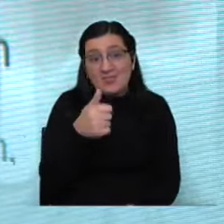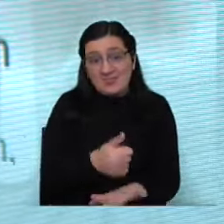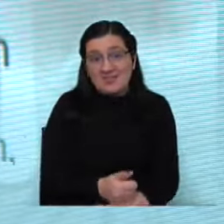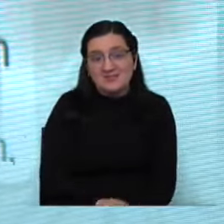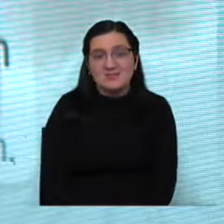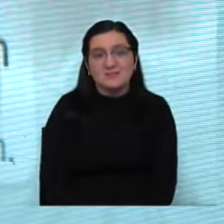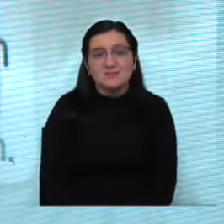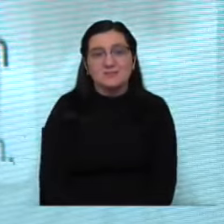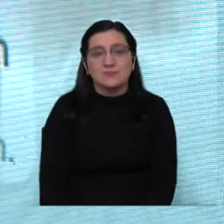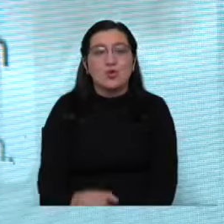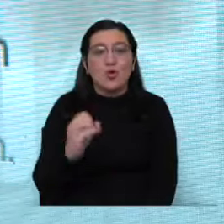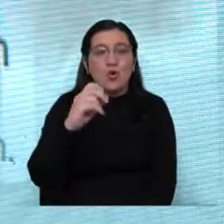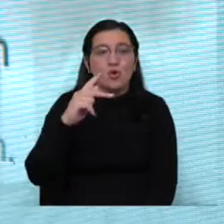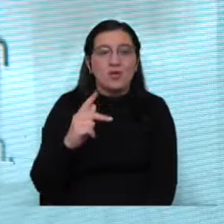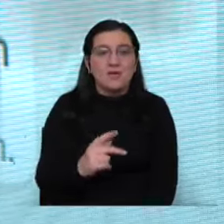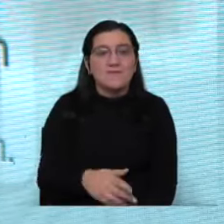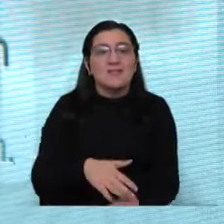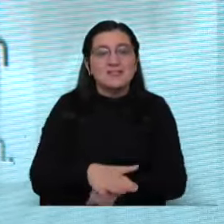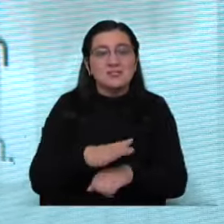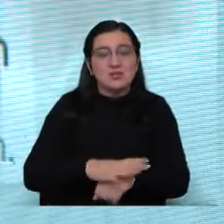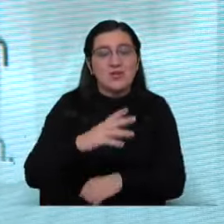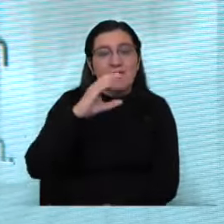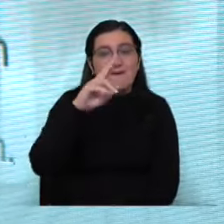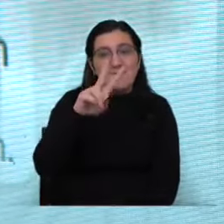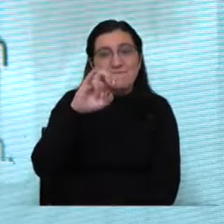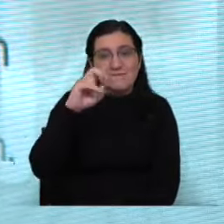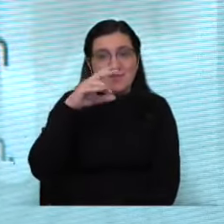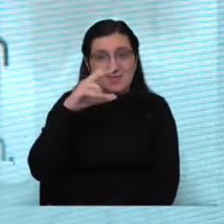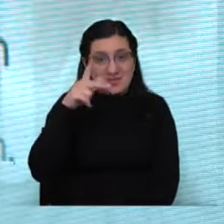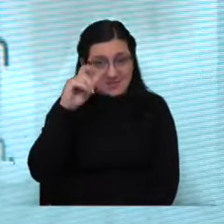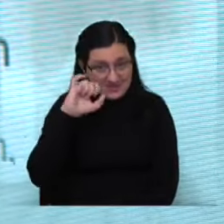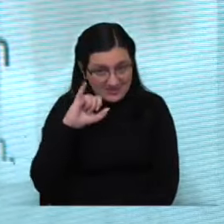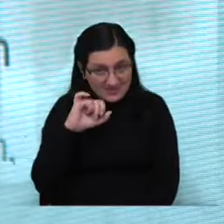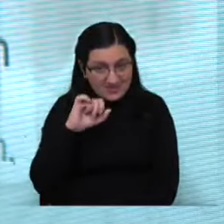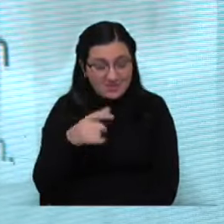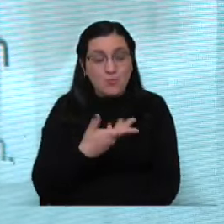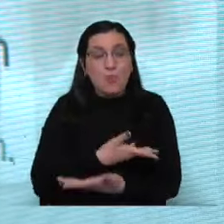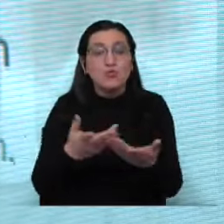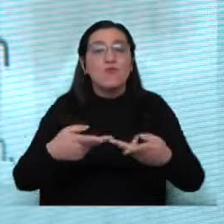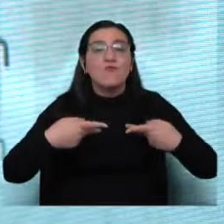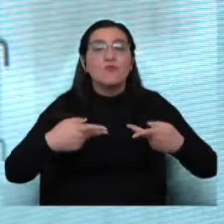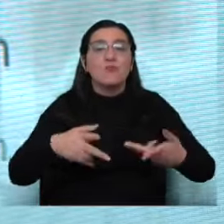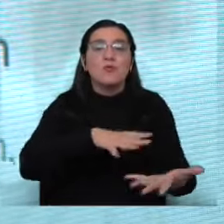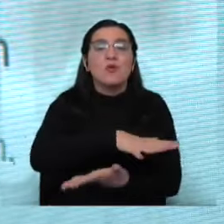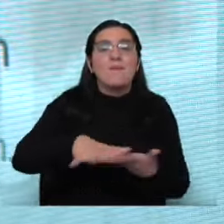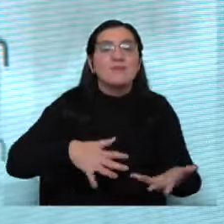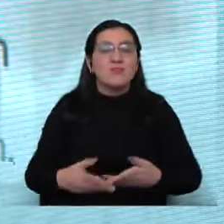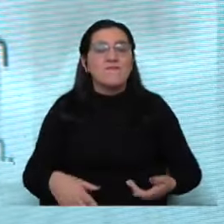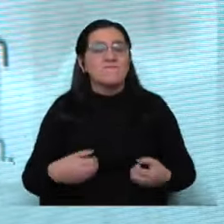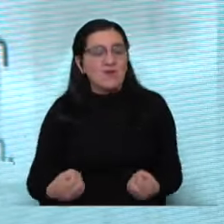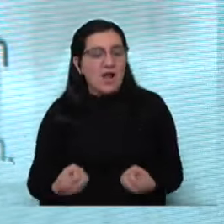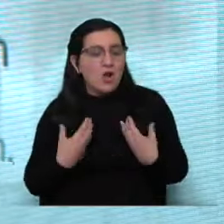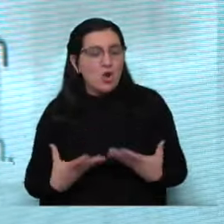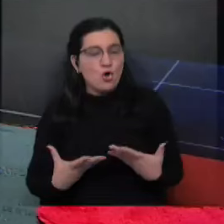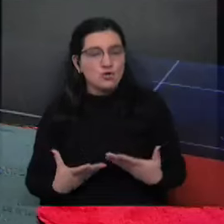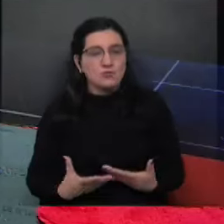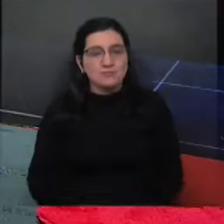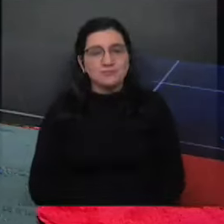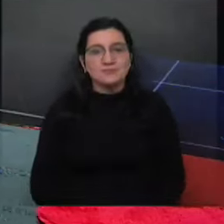este varios corones lais del fú por un ámbito de valor y coherencia Gracias y un